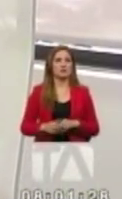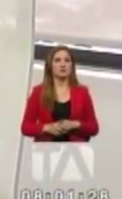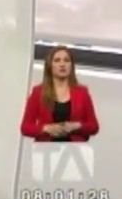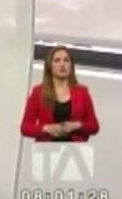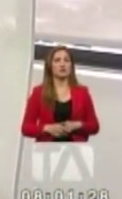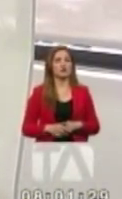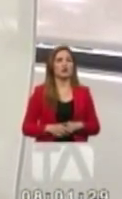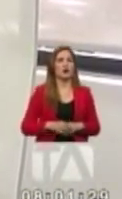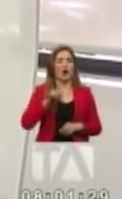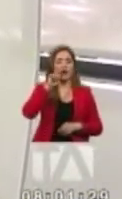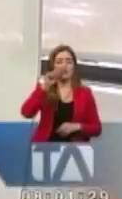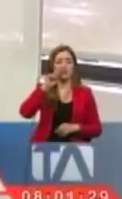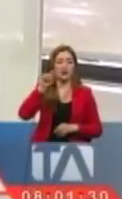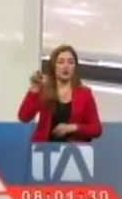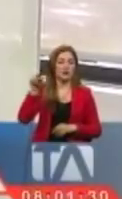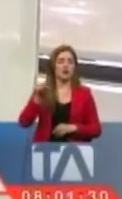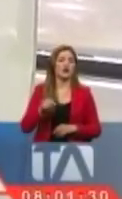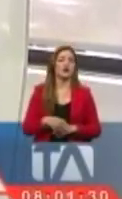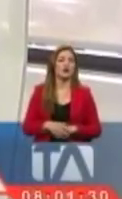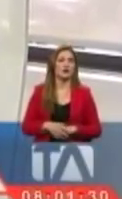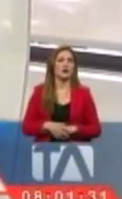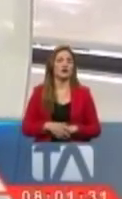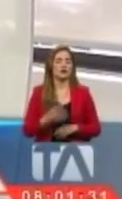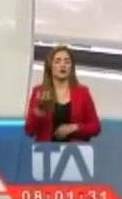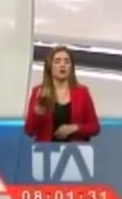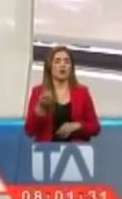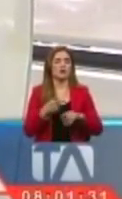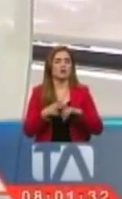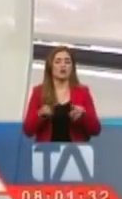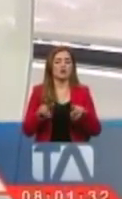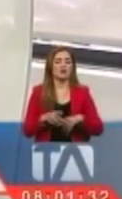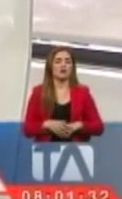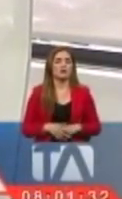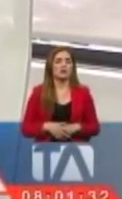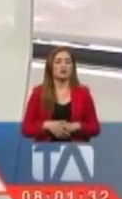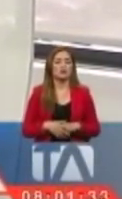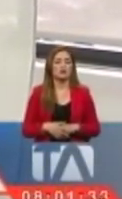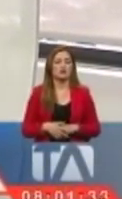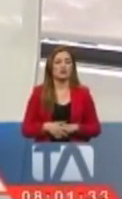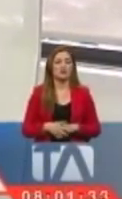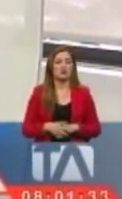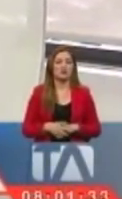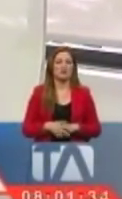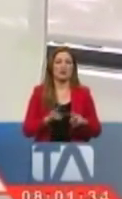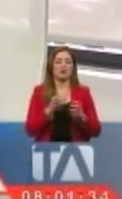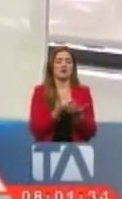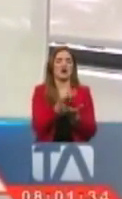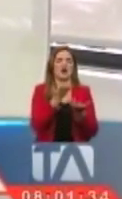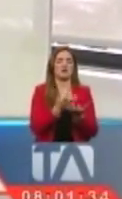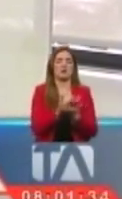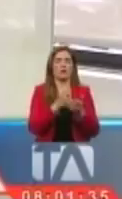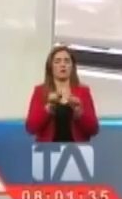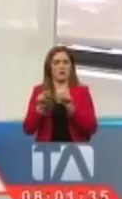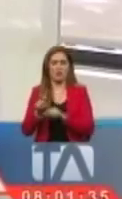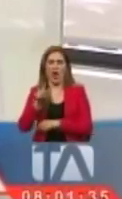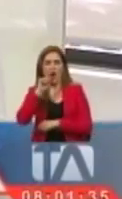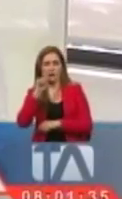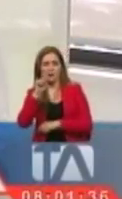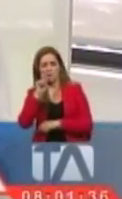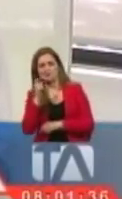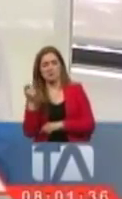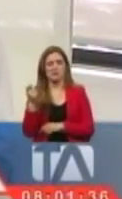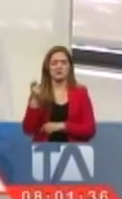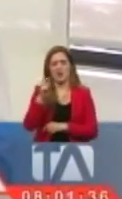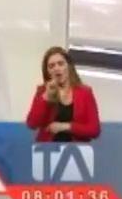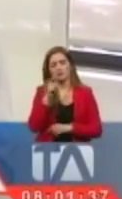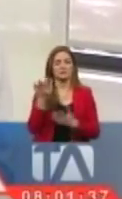zanahorias podemos utilizar tomates esto se ha convertido no sólo en alimentos para una ensalada sino también son